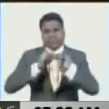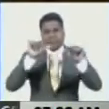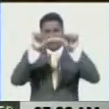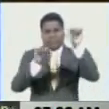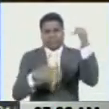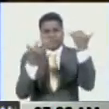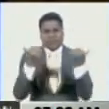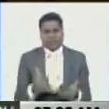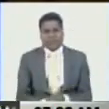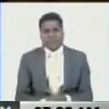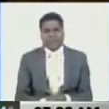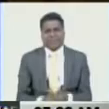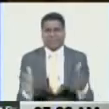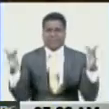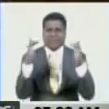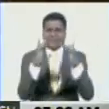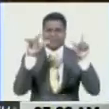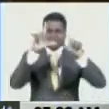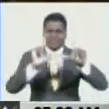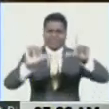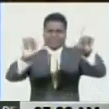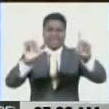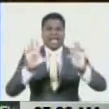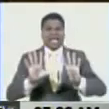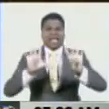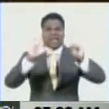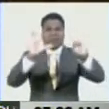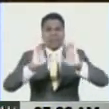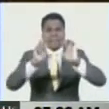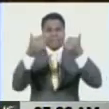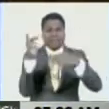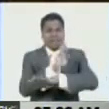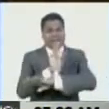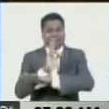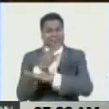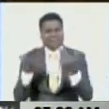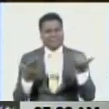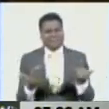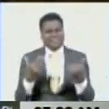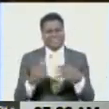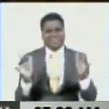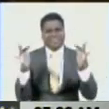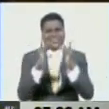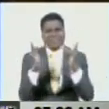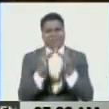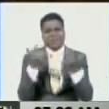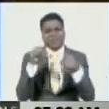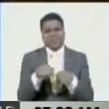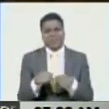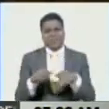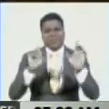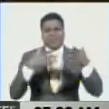pauta de hoy invitándoles a que sigan en sintonía el mejor canal de Venezuela, y a las 9 arranca nuestro operativo acompañando al pueblo frente al imperialismo. Que tenga feliz día.